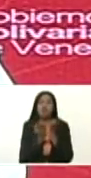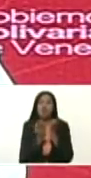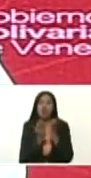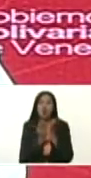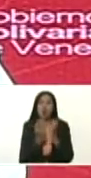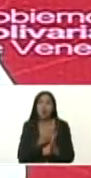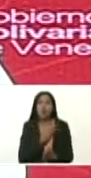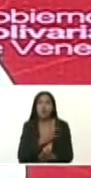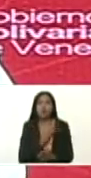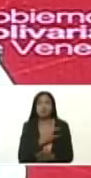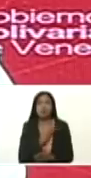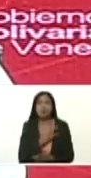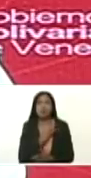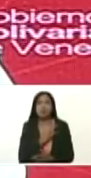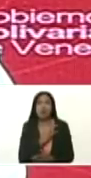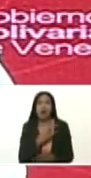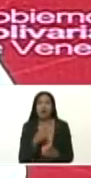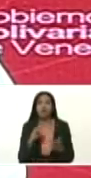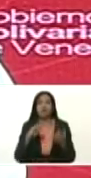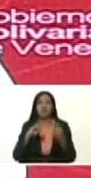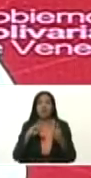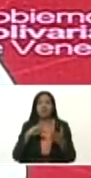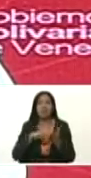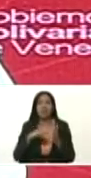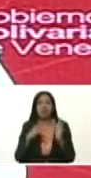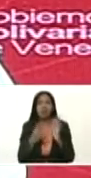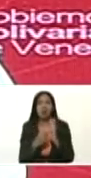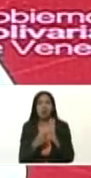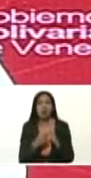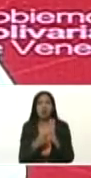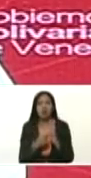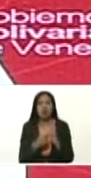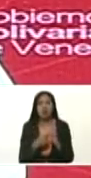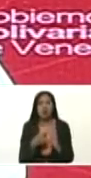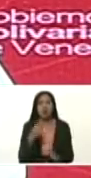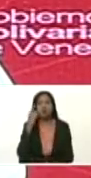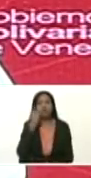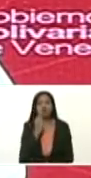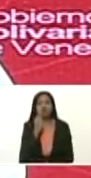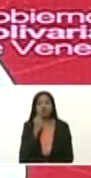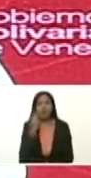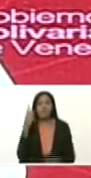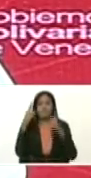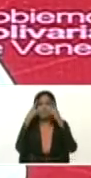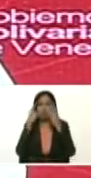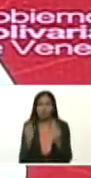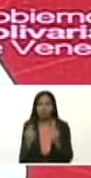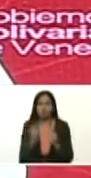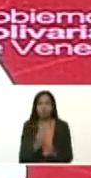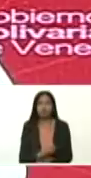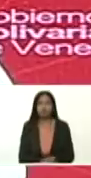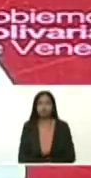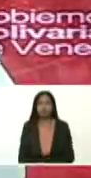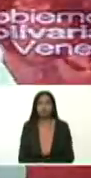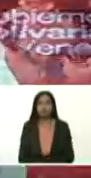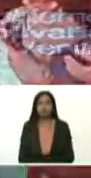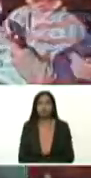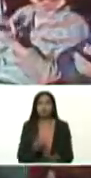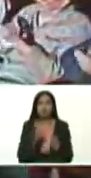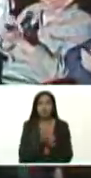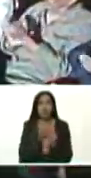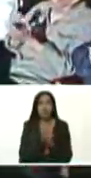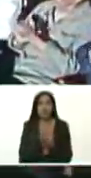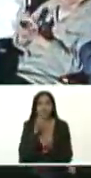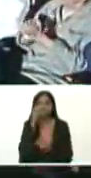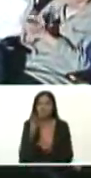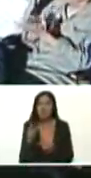del Instituto Universitario de Tecnología Antonio José de Sucre, una profesional, la clase obrera